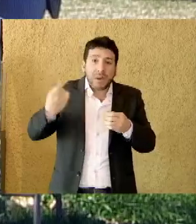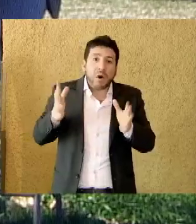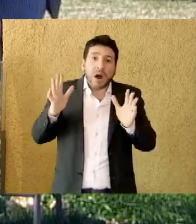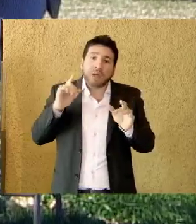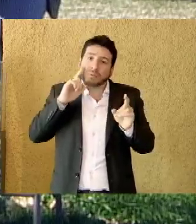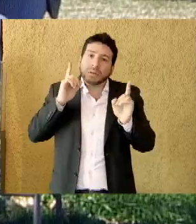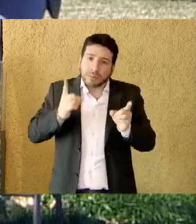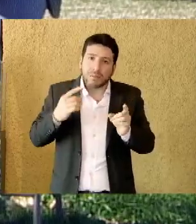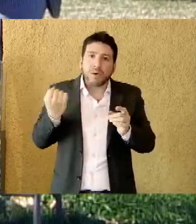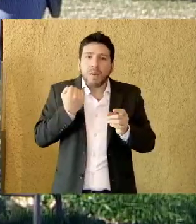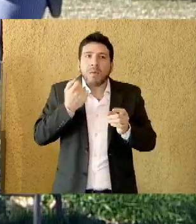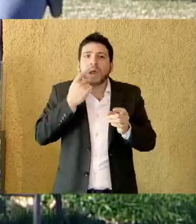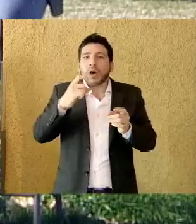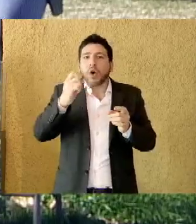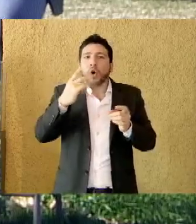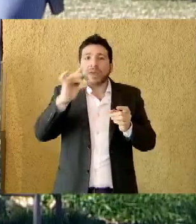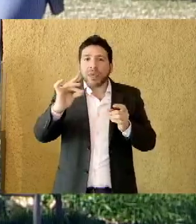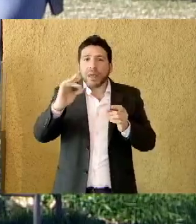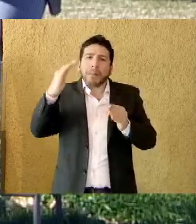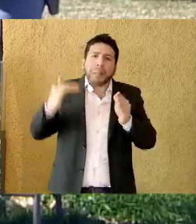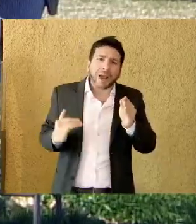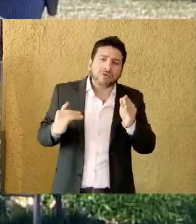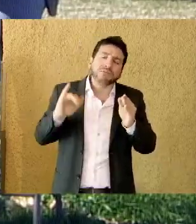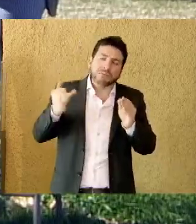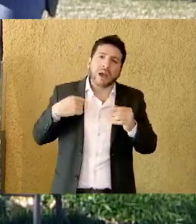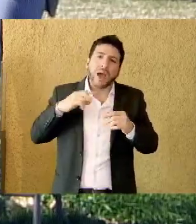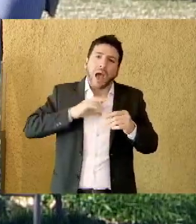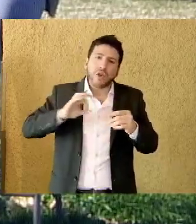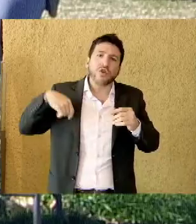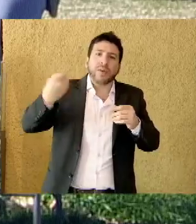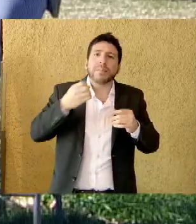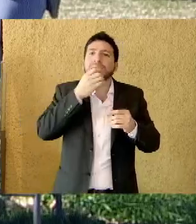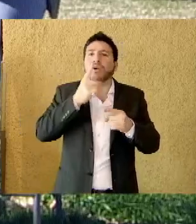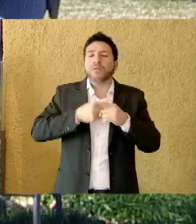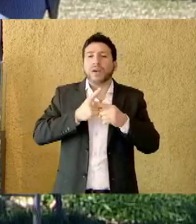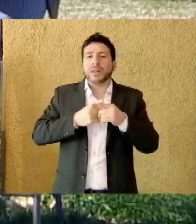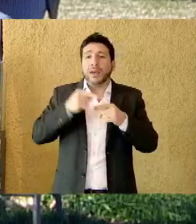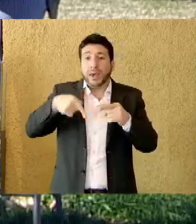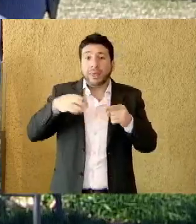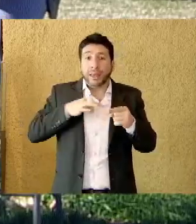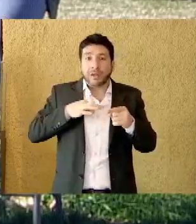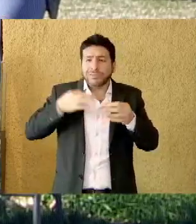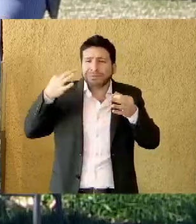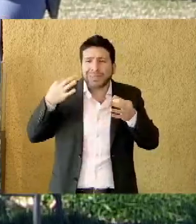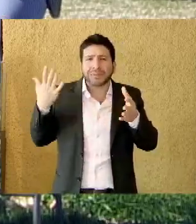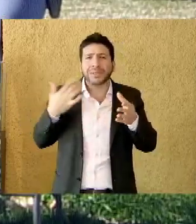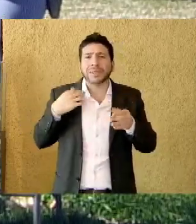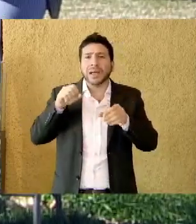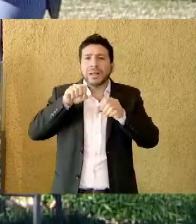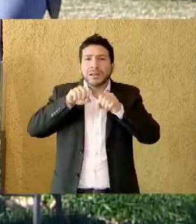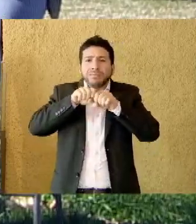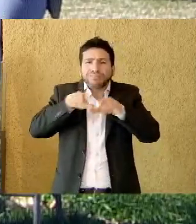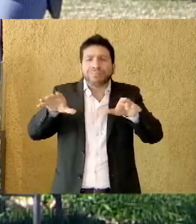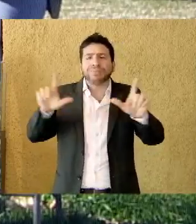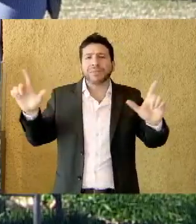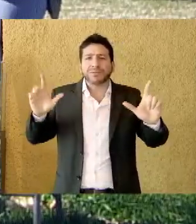casos y demás de coronavirus sigue en nuestra provincia, pero bueno, en este caso tenemos que adaptarnos y hemos propuesto una transmisión muy federal, porque además tenemos contenidos